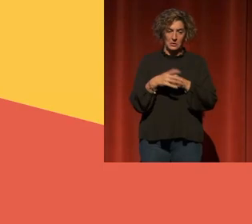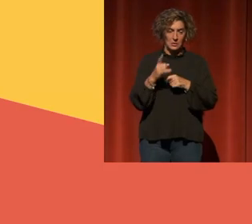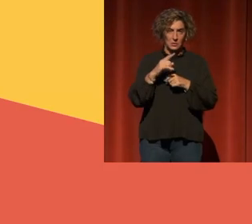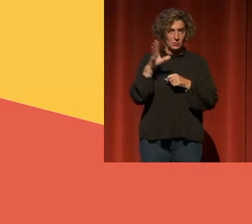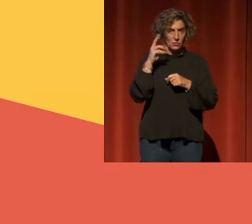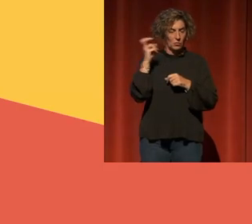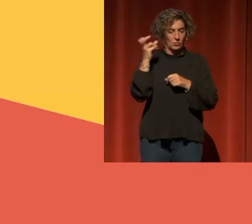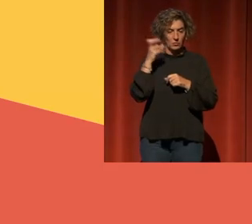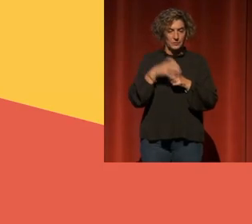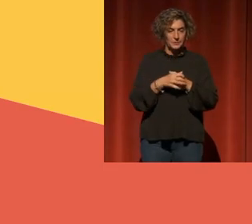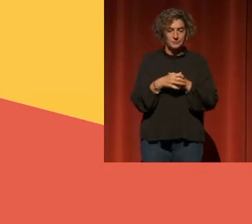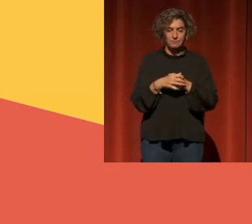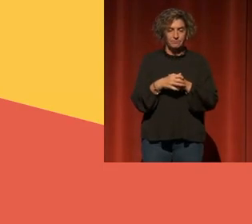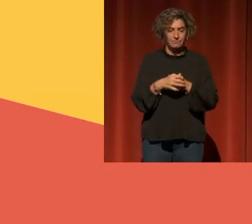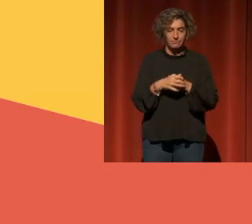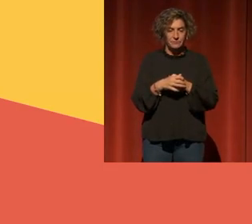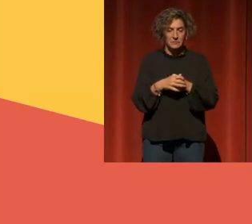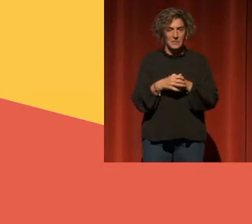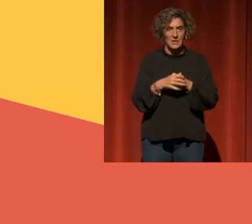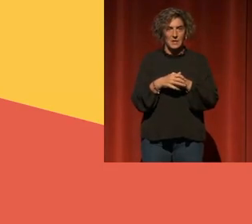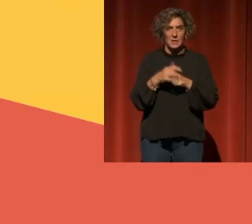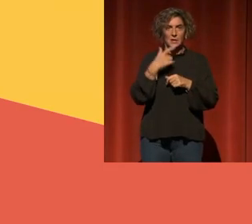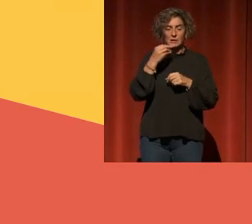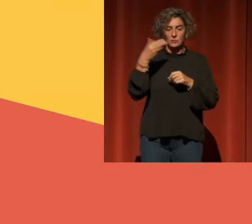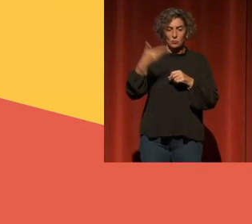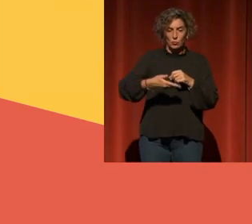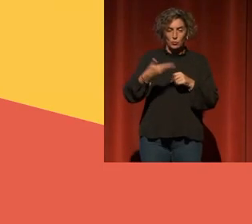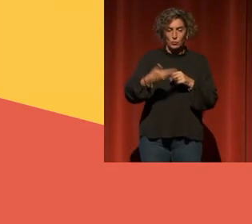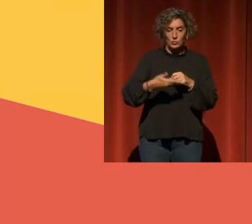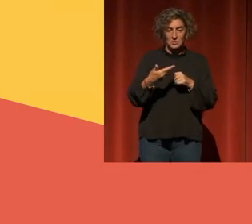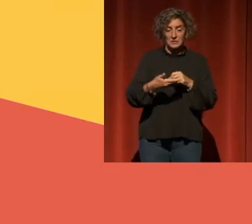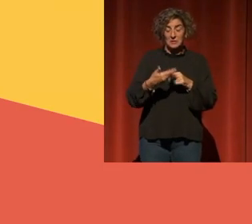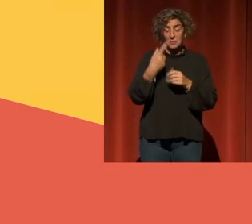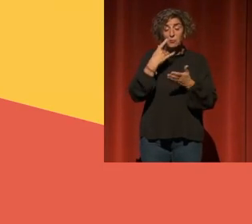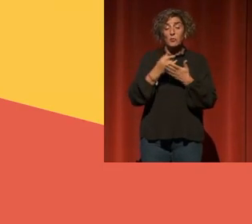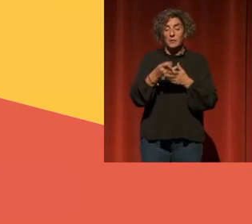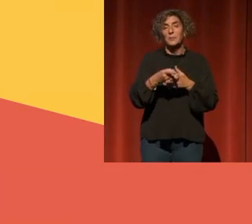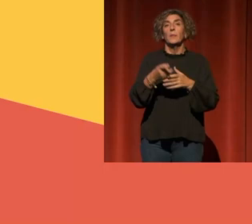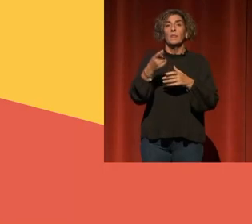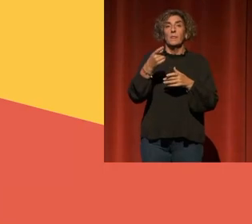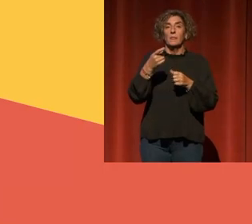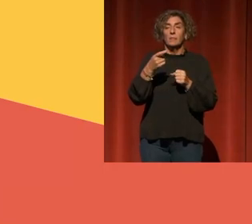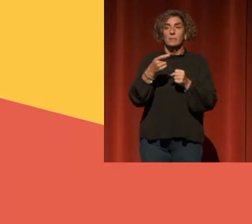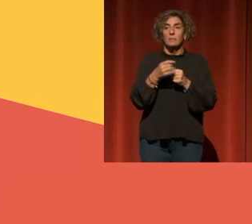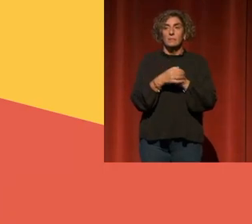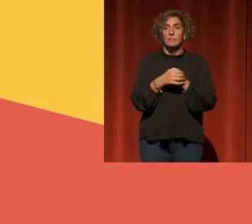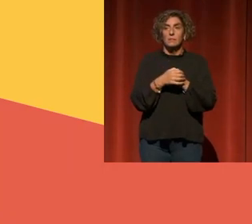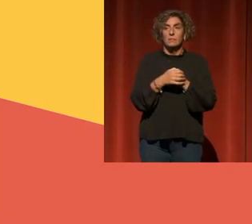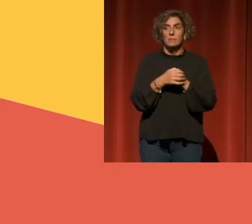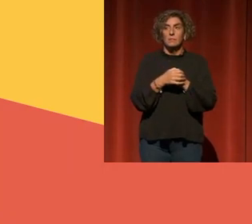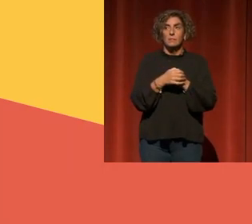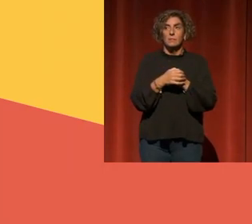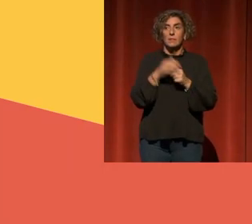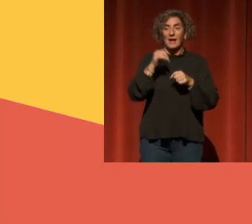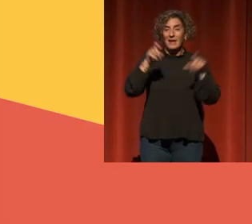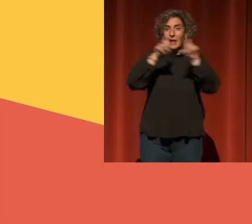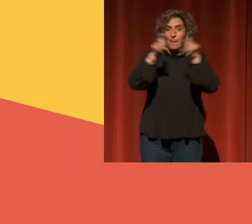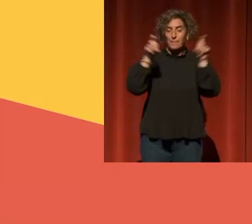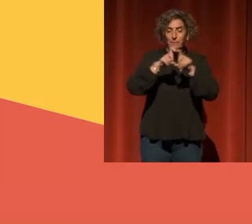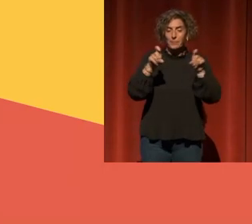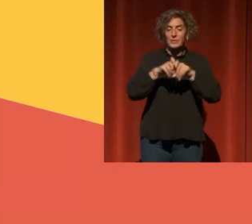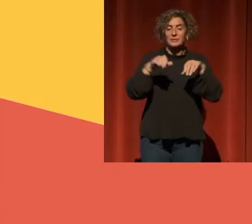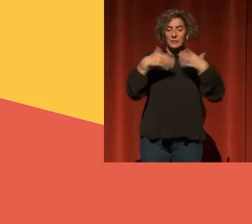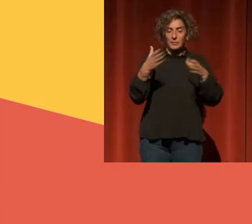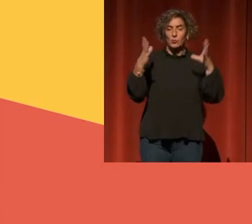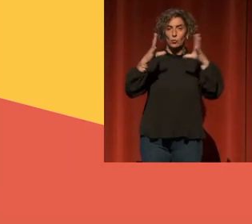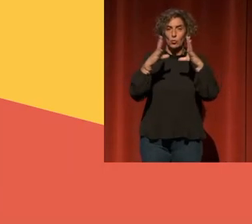proyectos y además lo más importante es que pone en diálogo y en común a trabajar tanto a empresas como a universidades centros